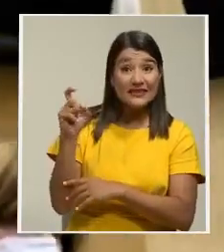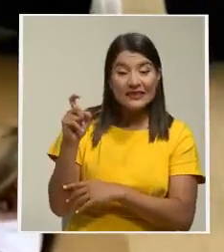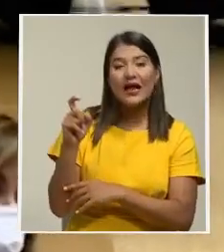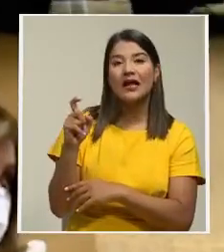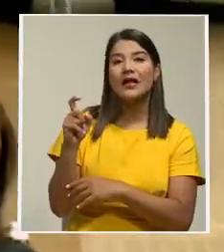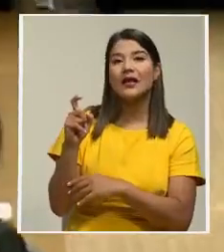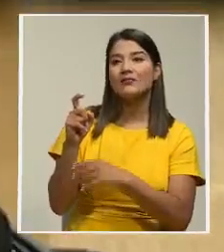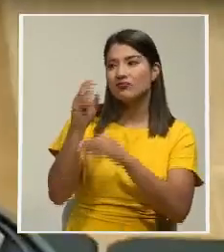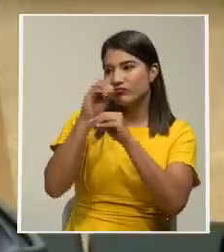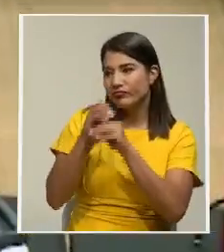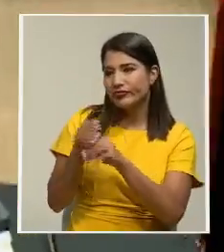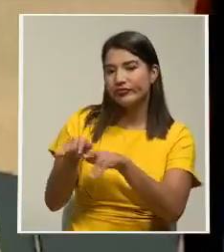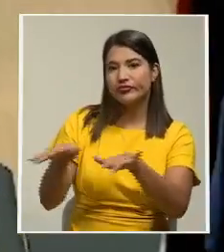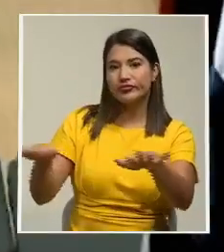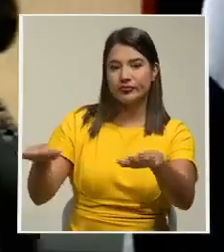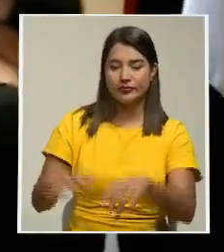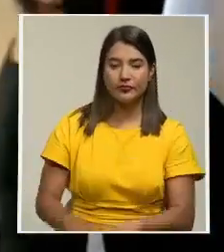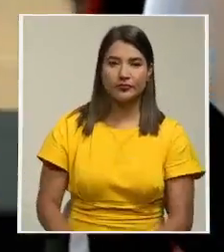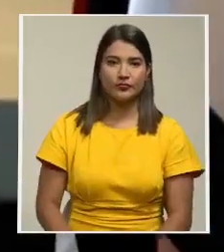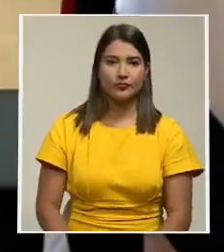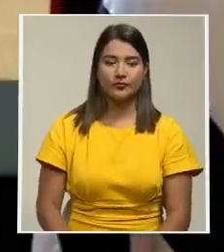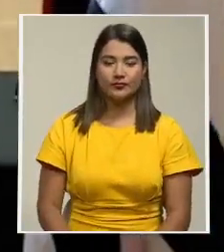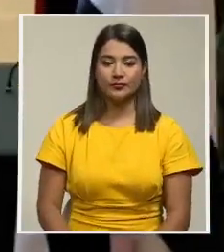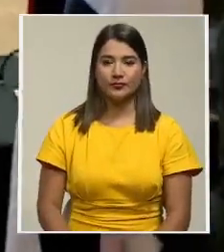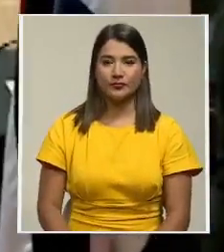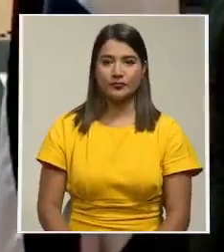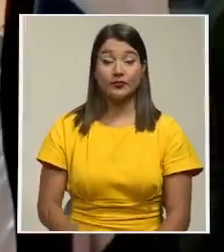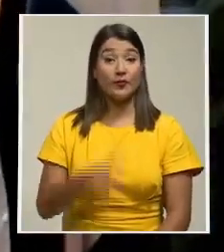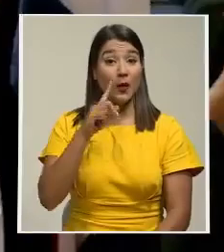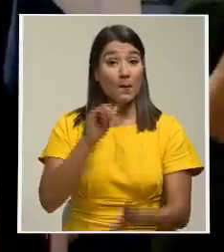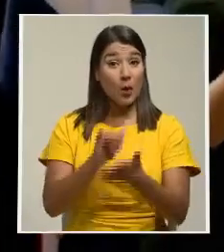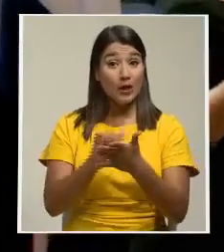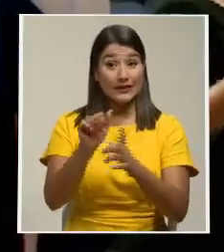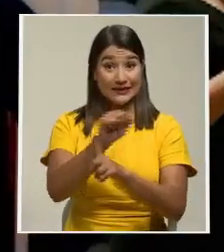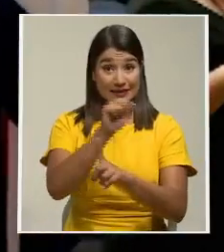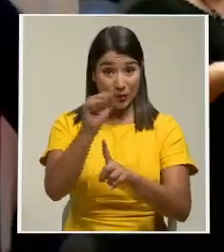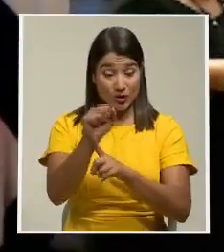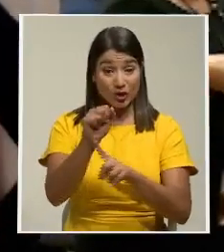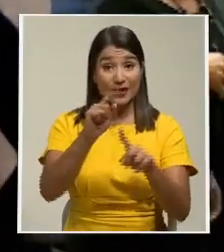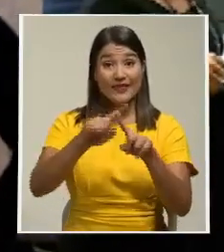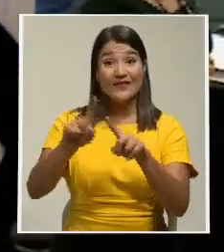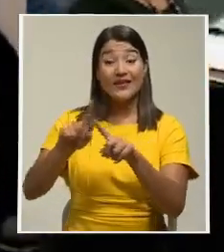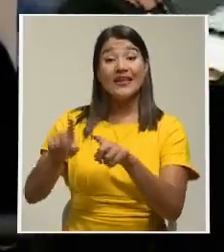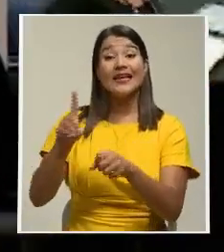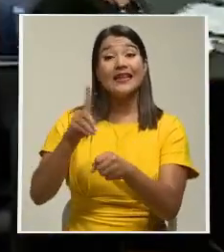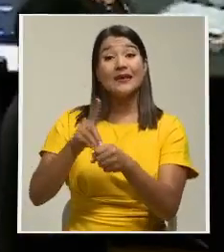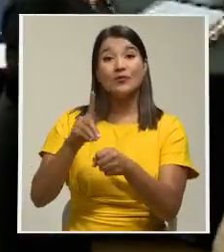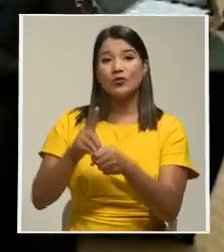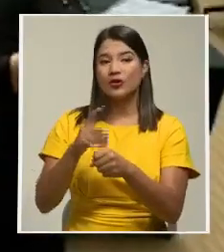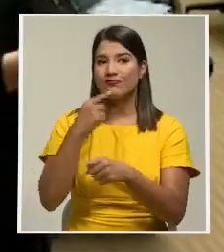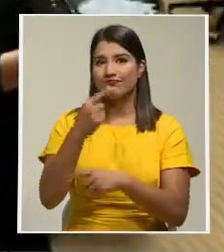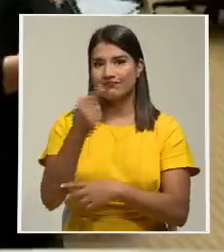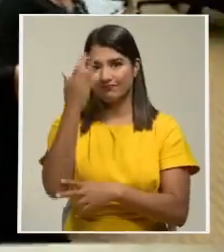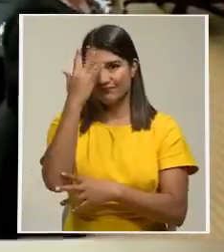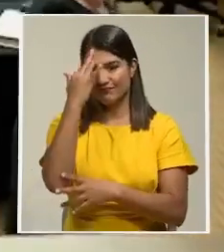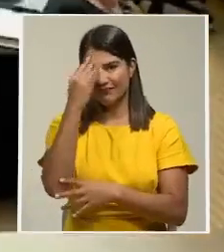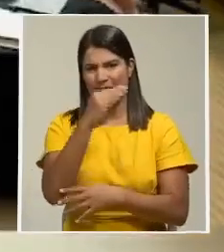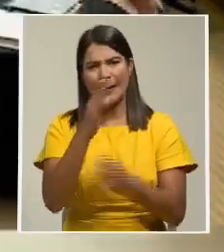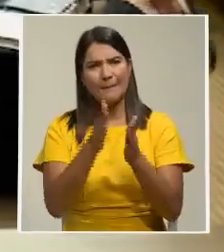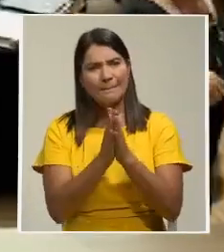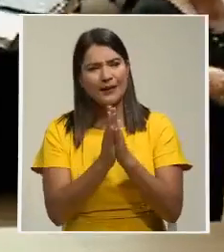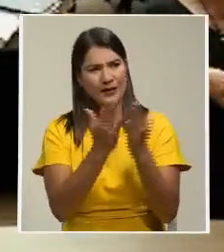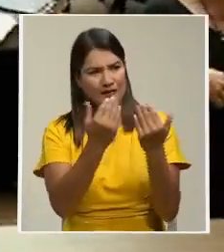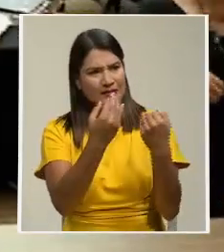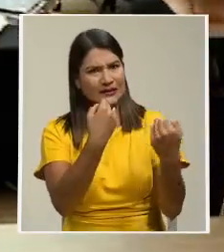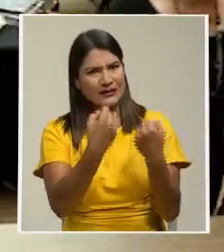República, Carlos Alvarado, y otras personas. Ante esta situación, distintos legisladores se mostraron preocupados y pidieron